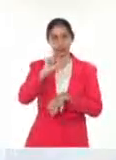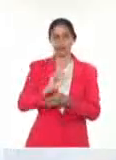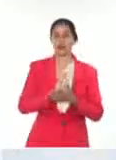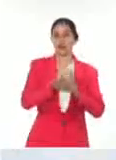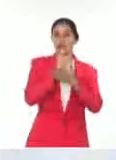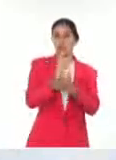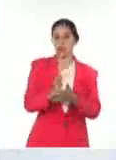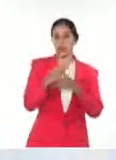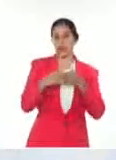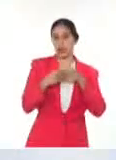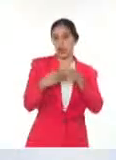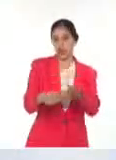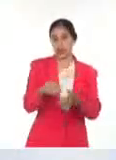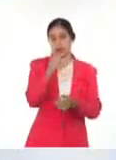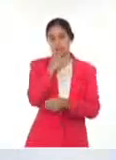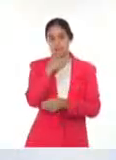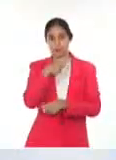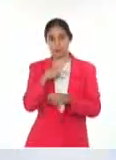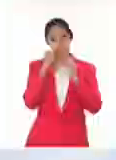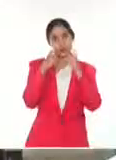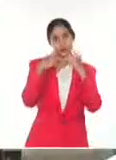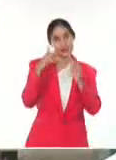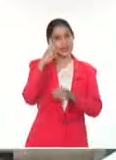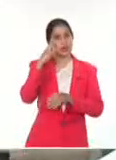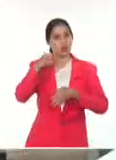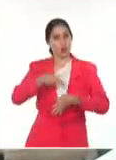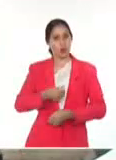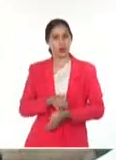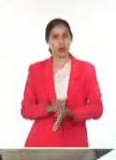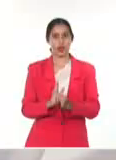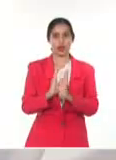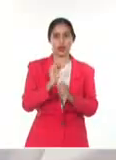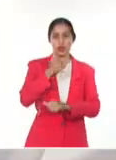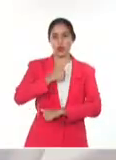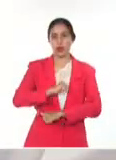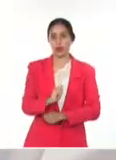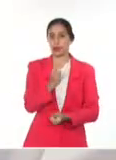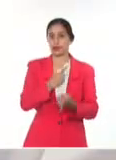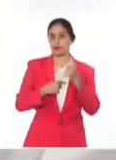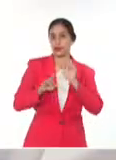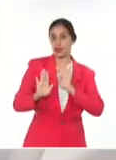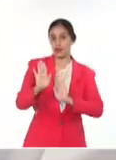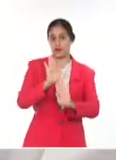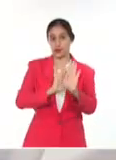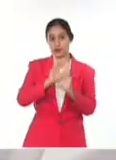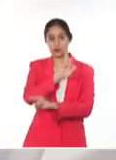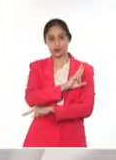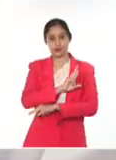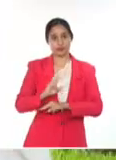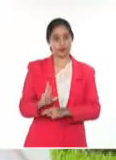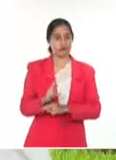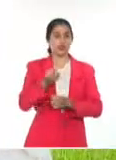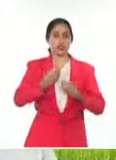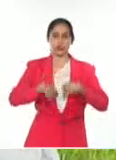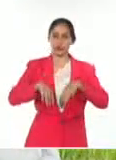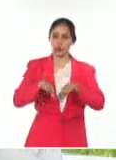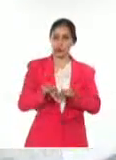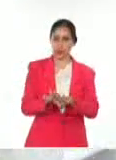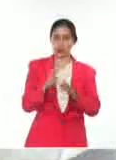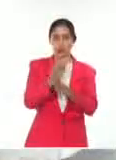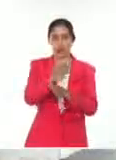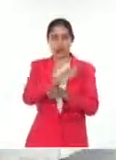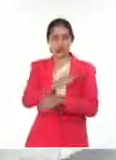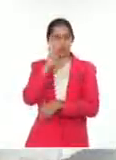el amor perenne de sus hijos, que mantienen su legado en la defensa de una nación, que a pesar de los avatares que enfrenta, no claudica en